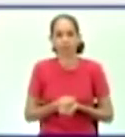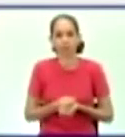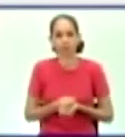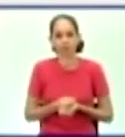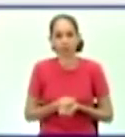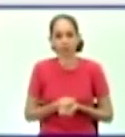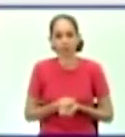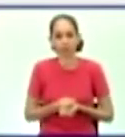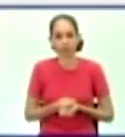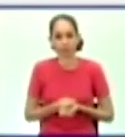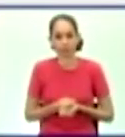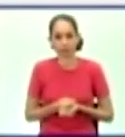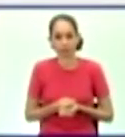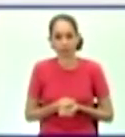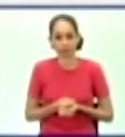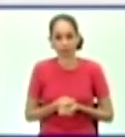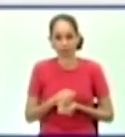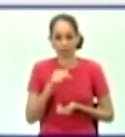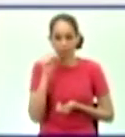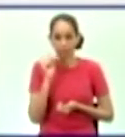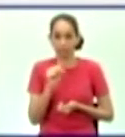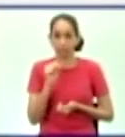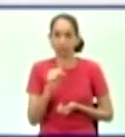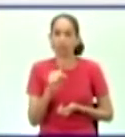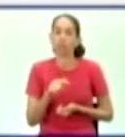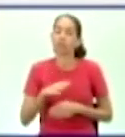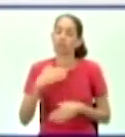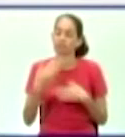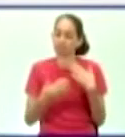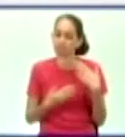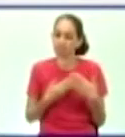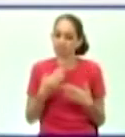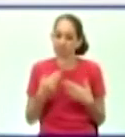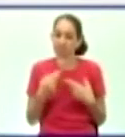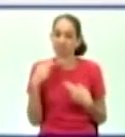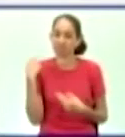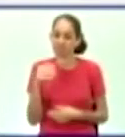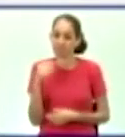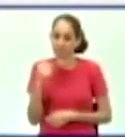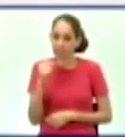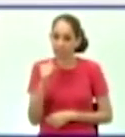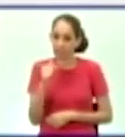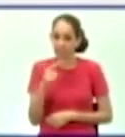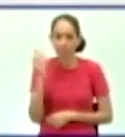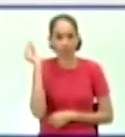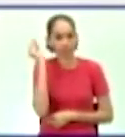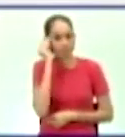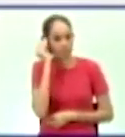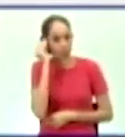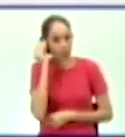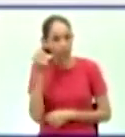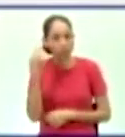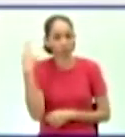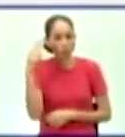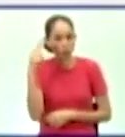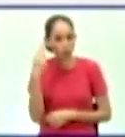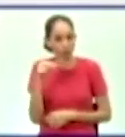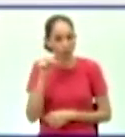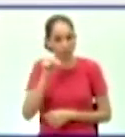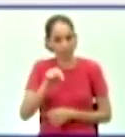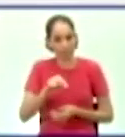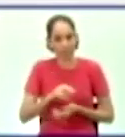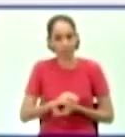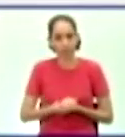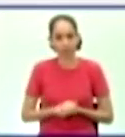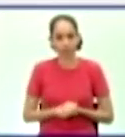Vamos entonces a seguir trabajando con los conocimientos de esta unidad. Por ejemplo,